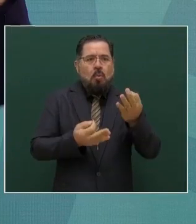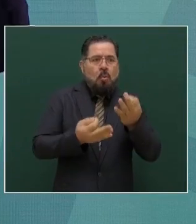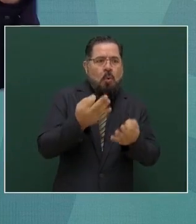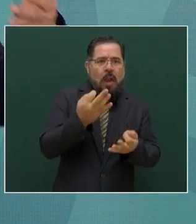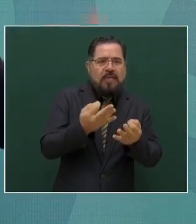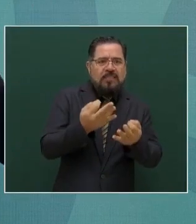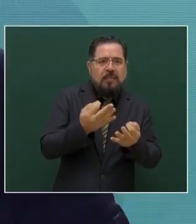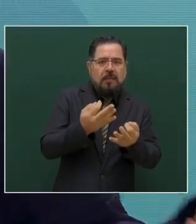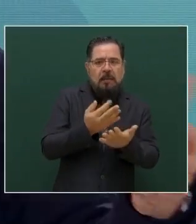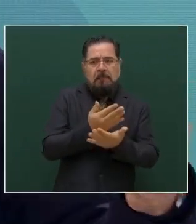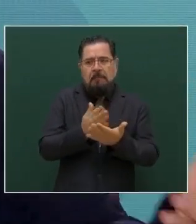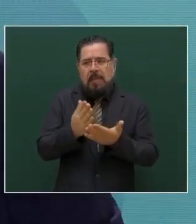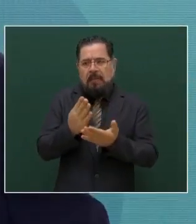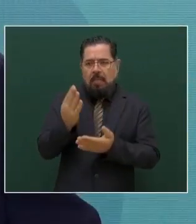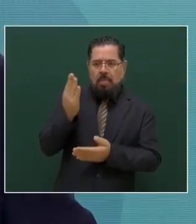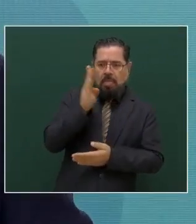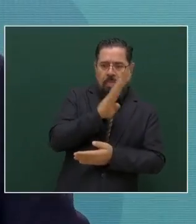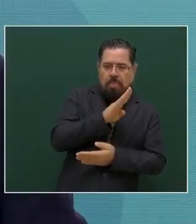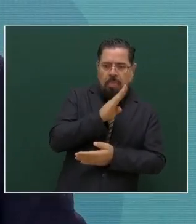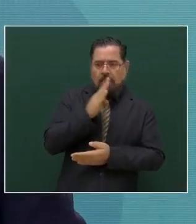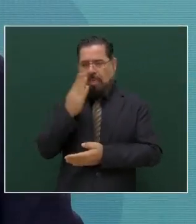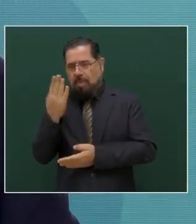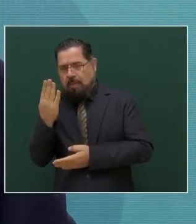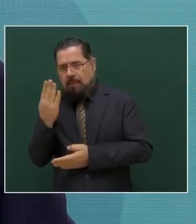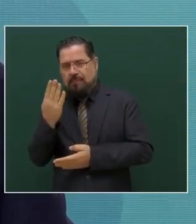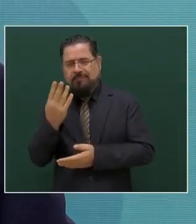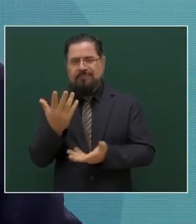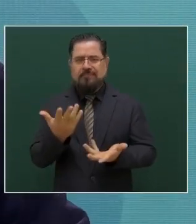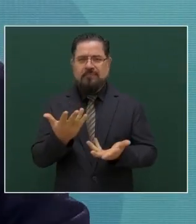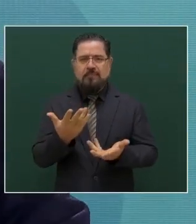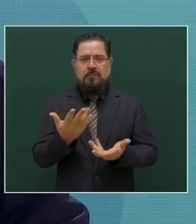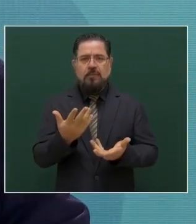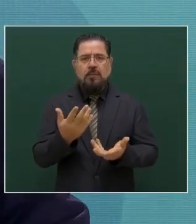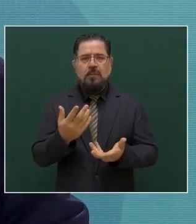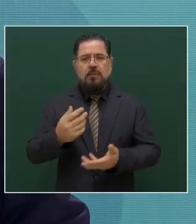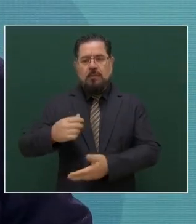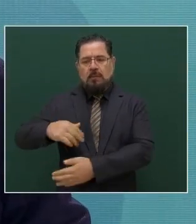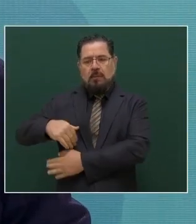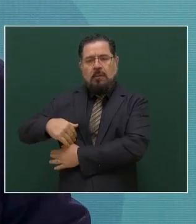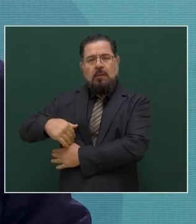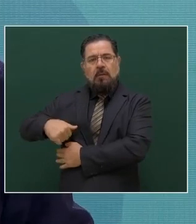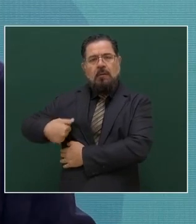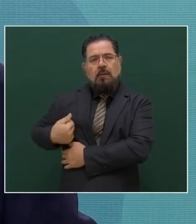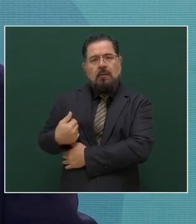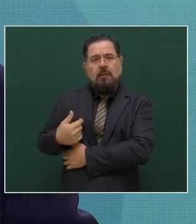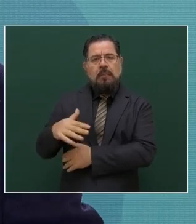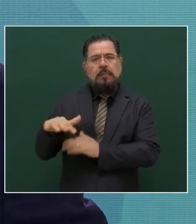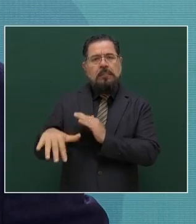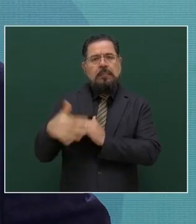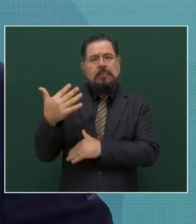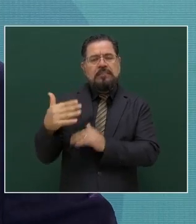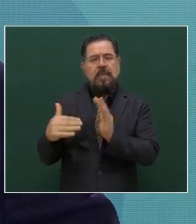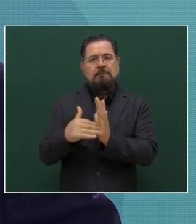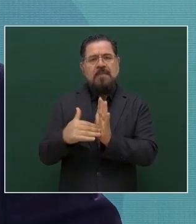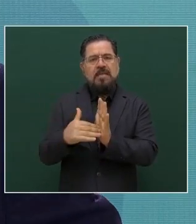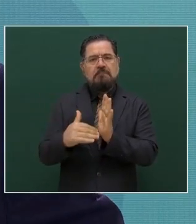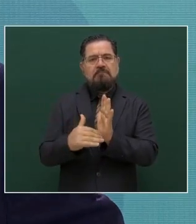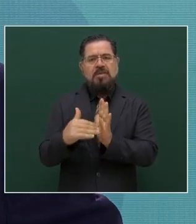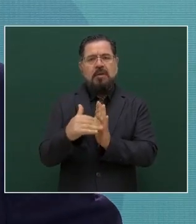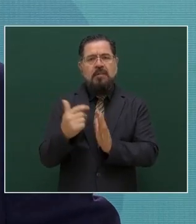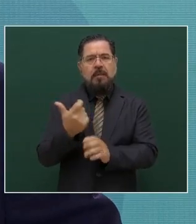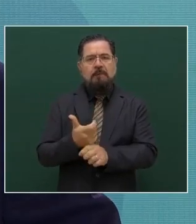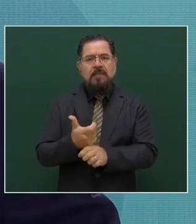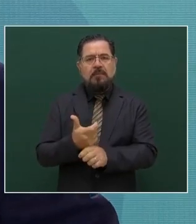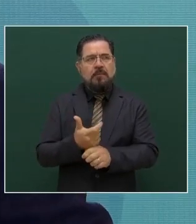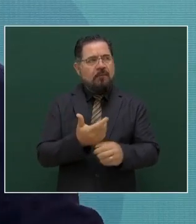y no quieren entregar los 15,000 millones de pesos. Ahora dicen